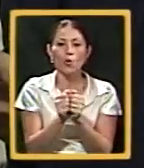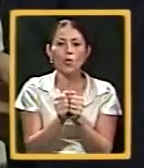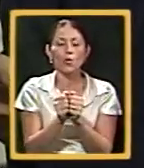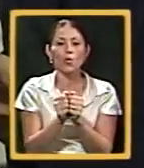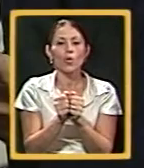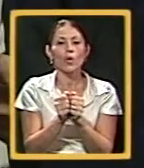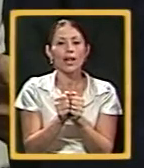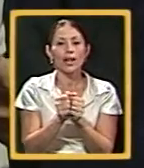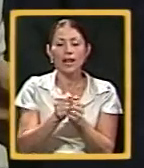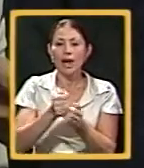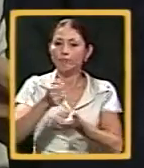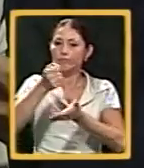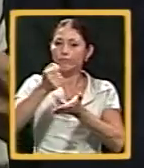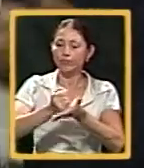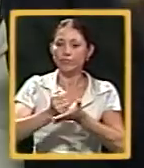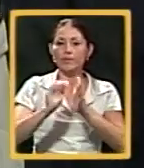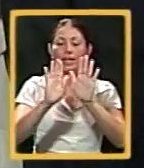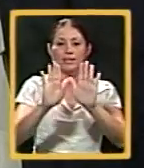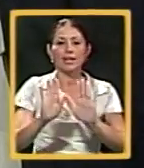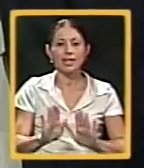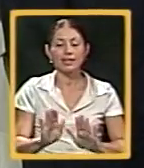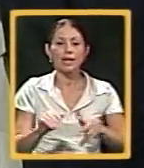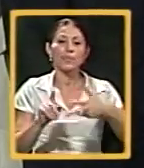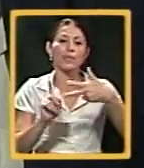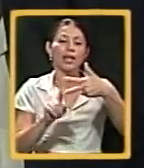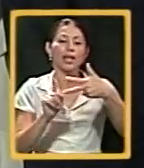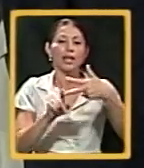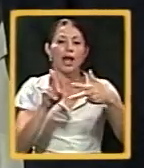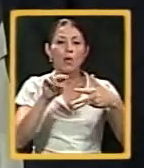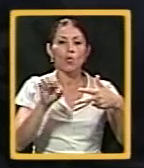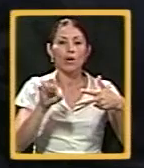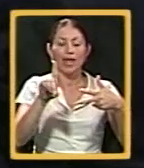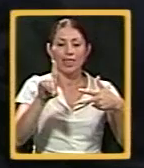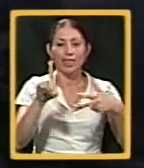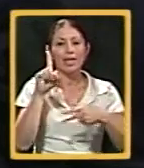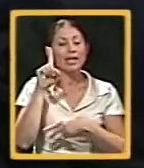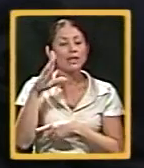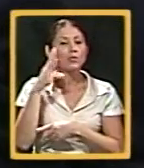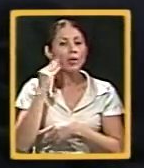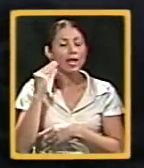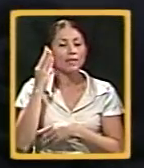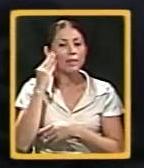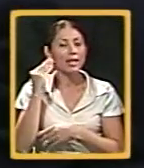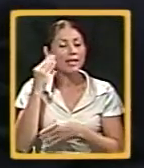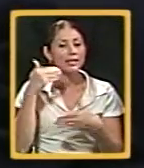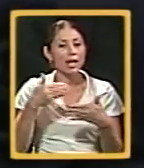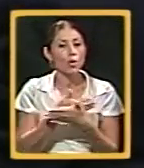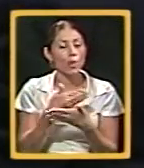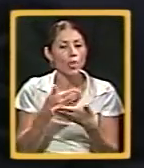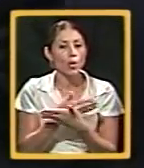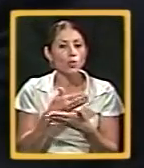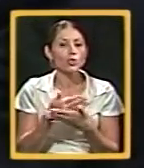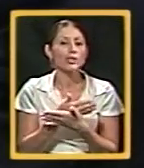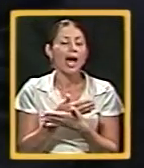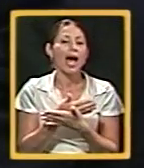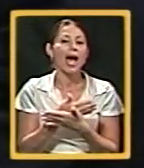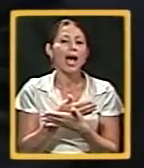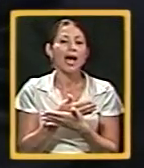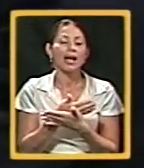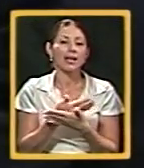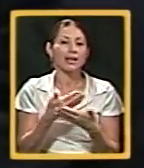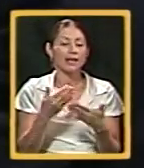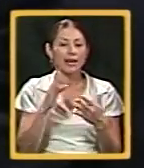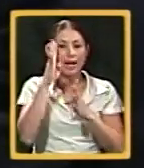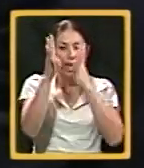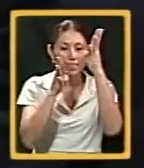con la marca de excelencia, y la UNED, que es una experiencia novedosa, creativa, y es una manera de